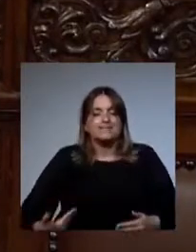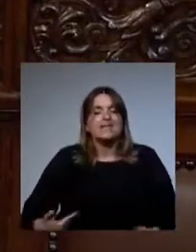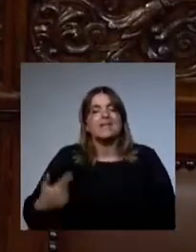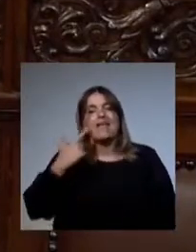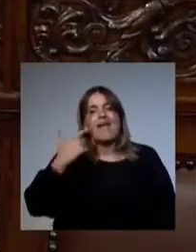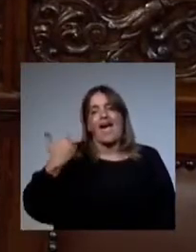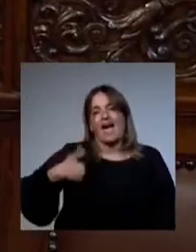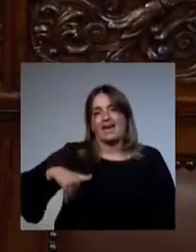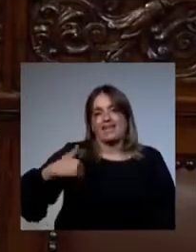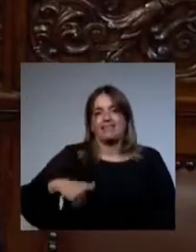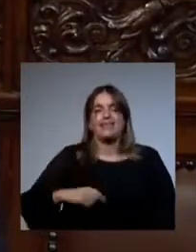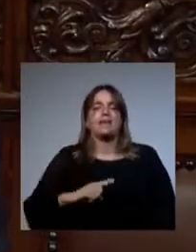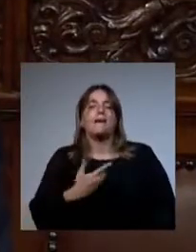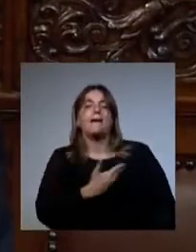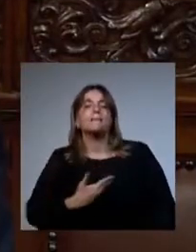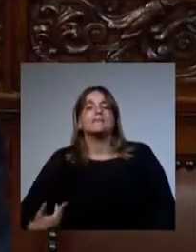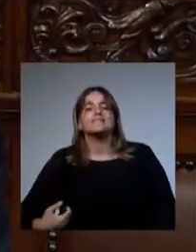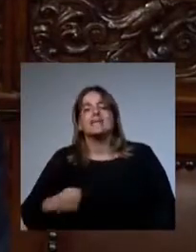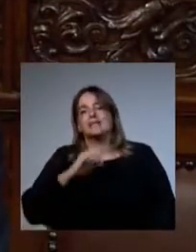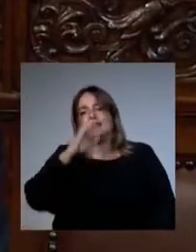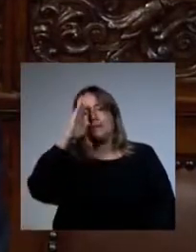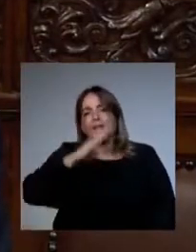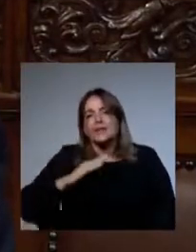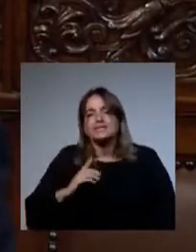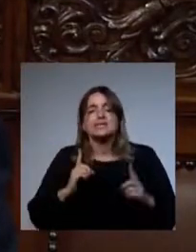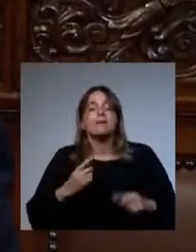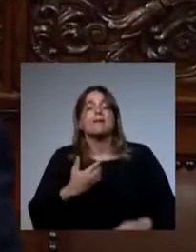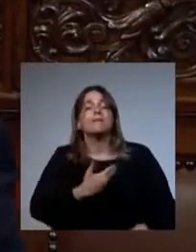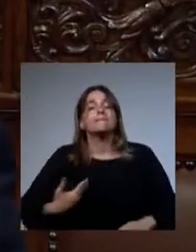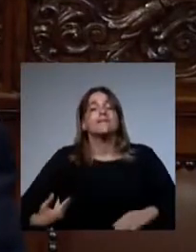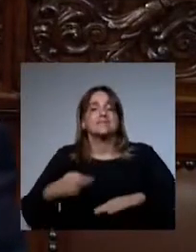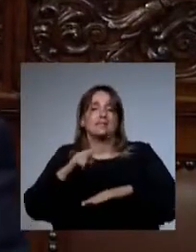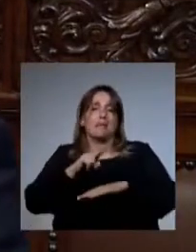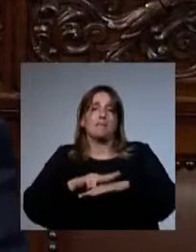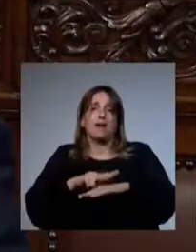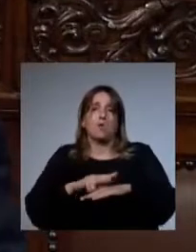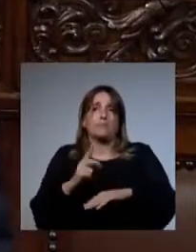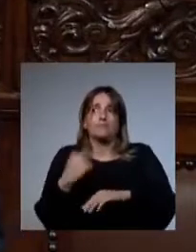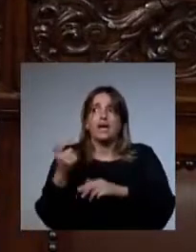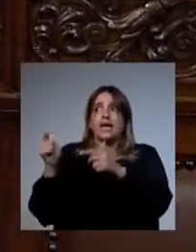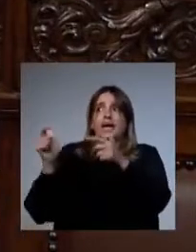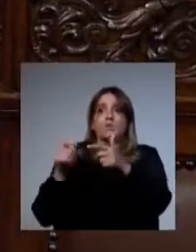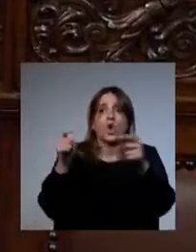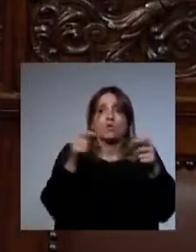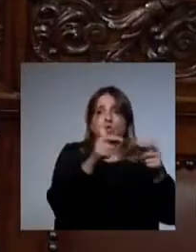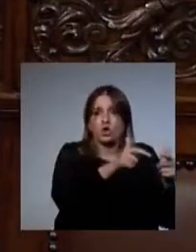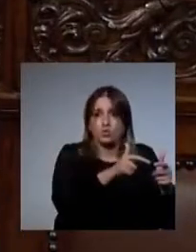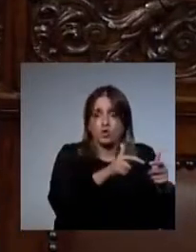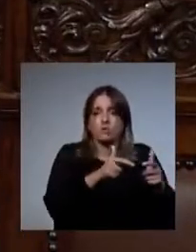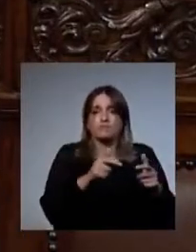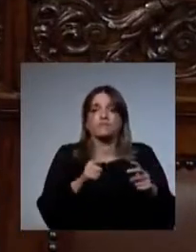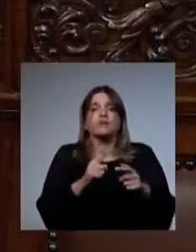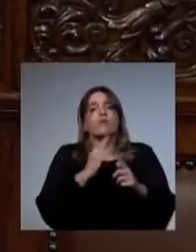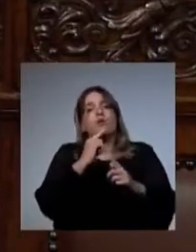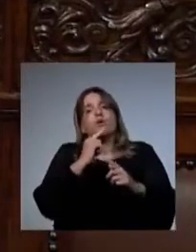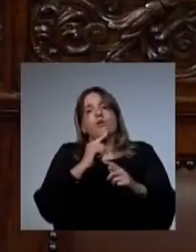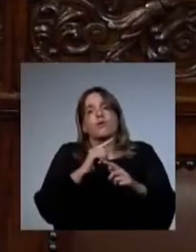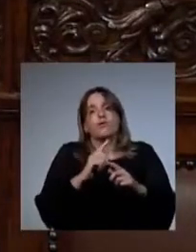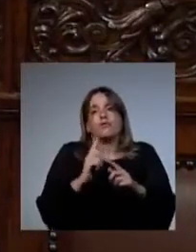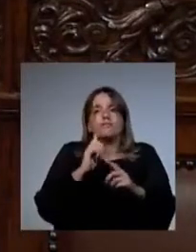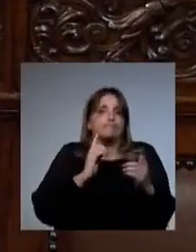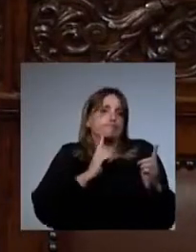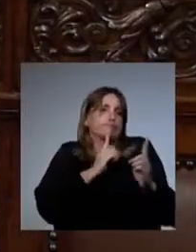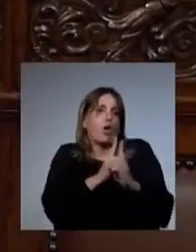argentino, el brasileño y el paraguayo. Y en cada una de estas reuniones, por informales que